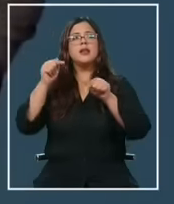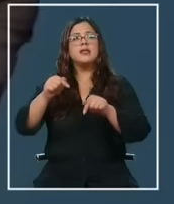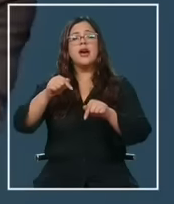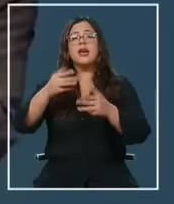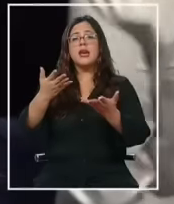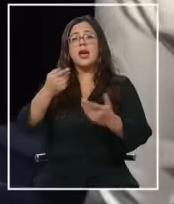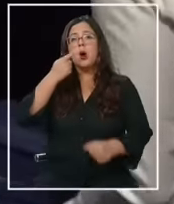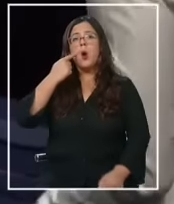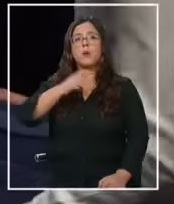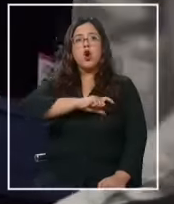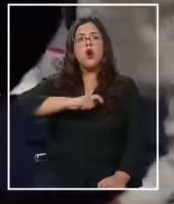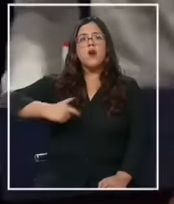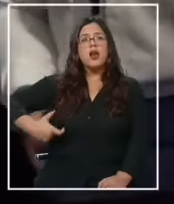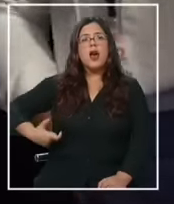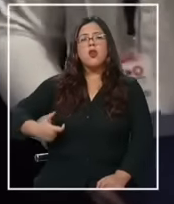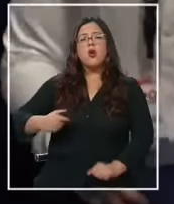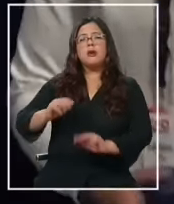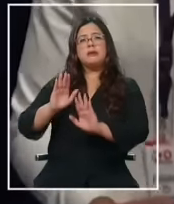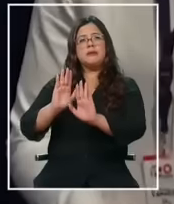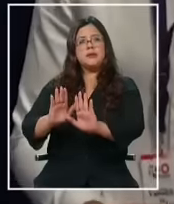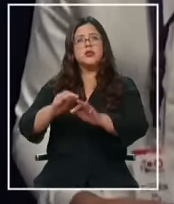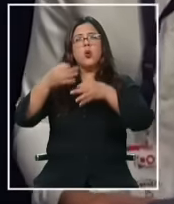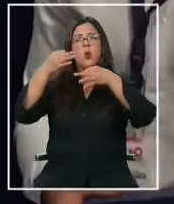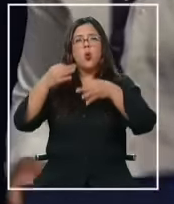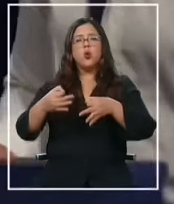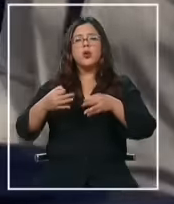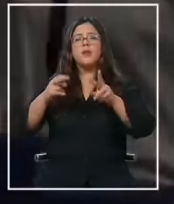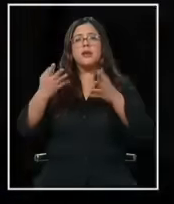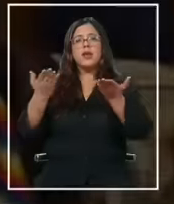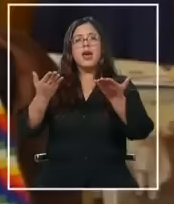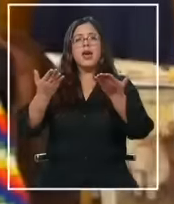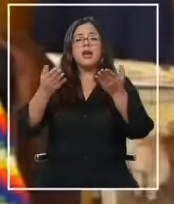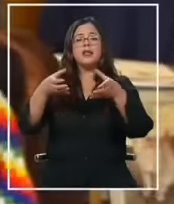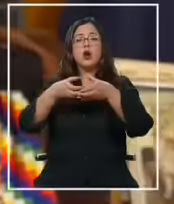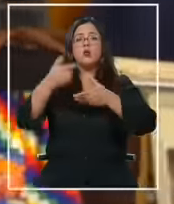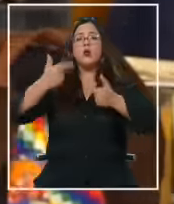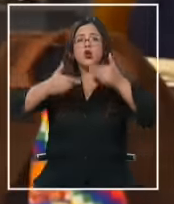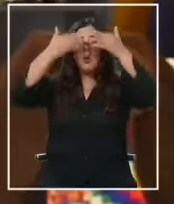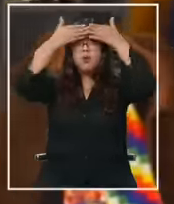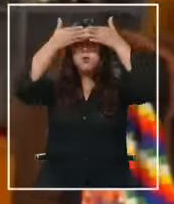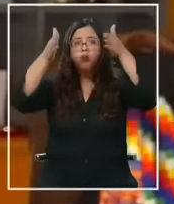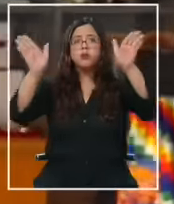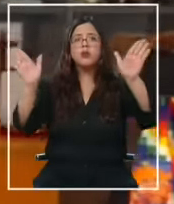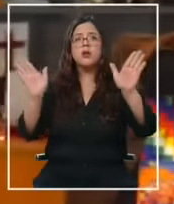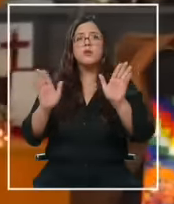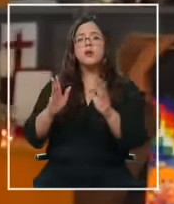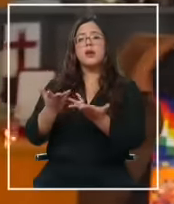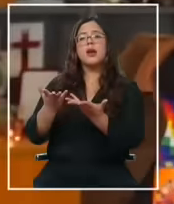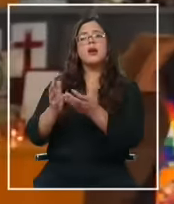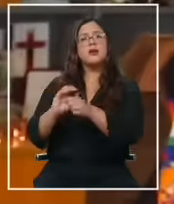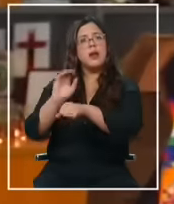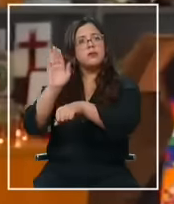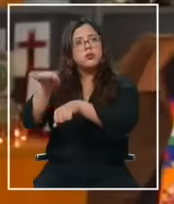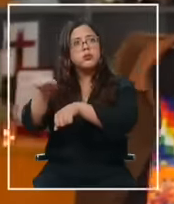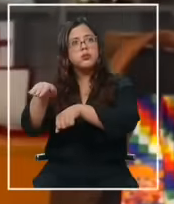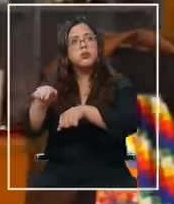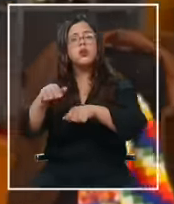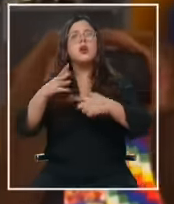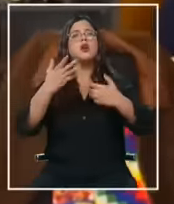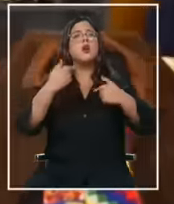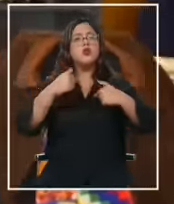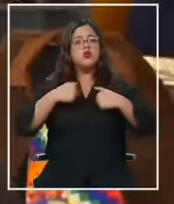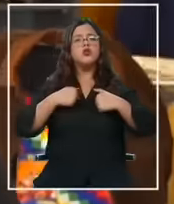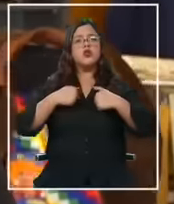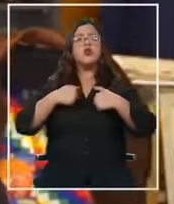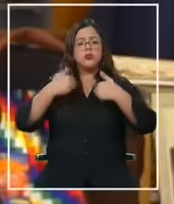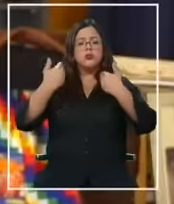se retractó de sus dichos tras el llamado de atención del Frente Amplio. He sido reconocido mundialmente por mi promoción y defensa de los derechos